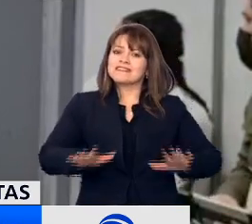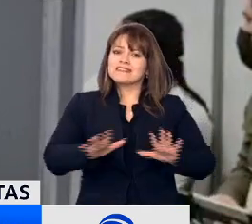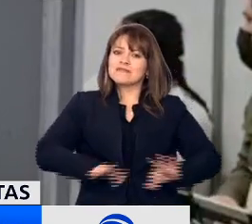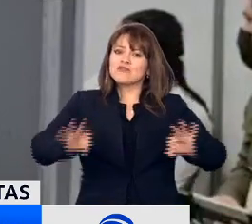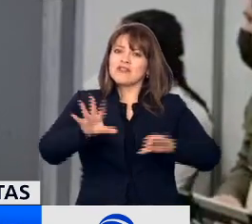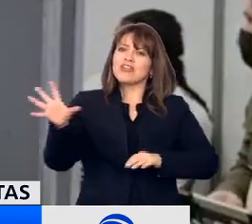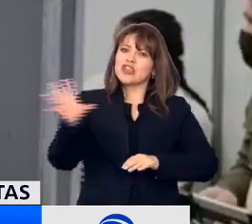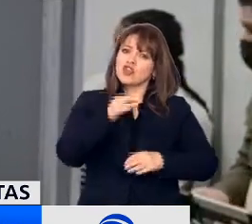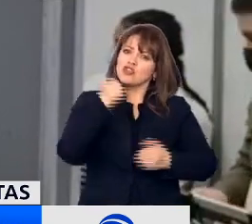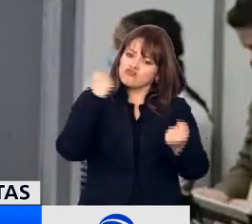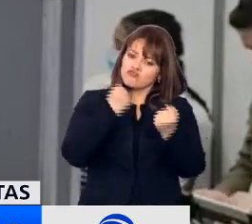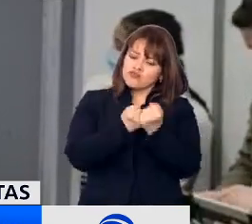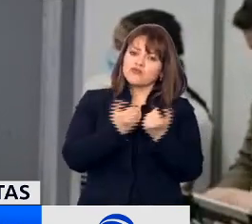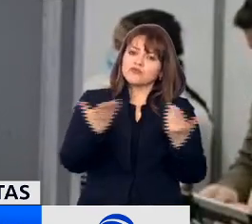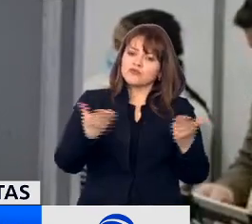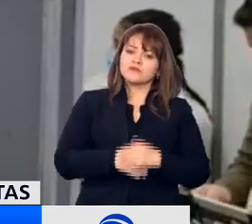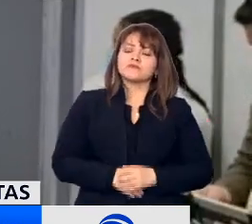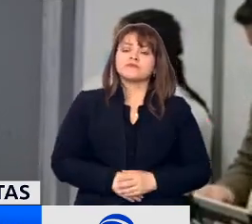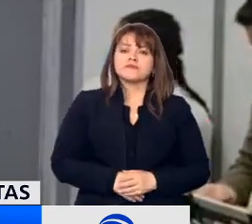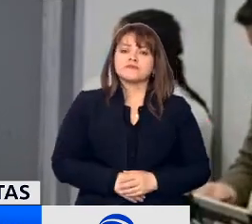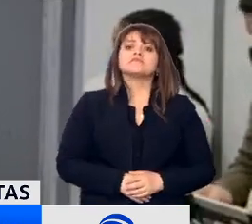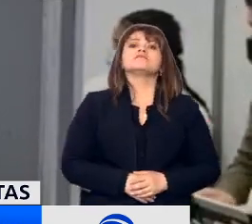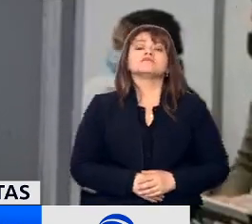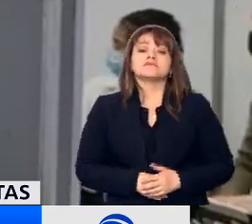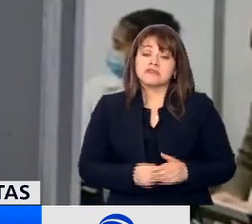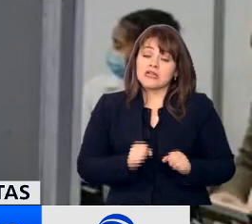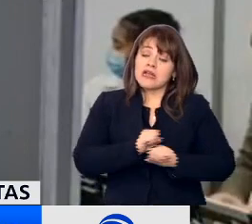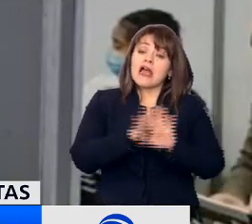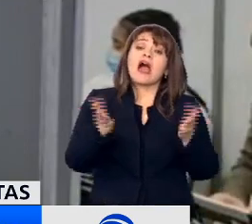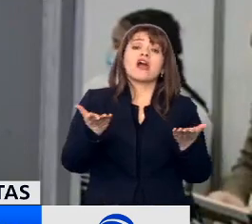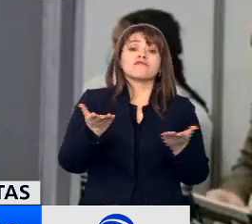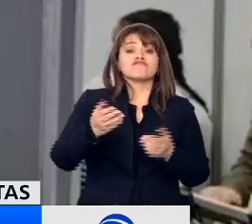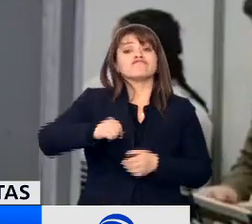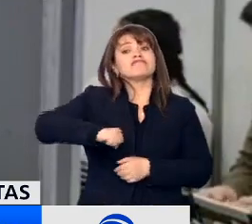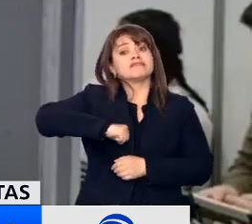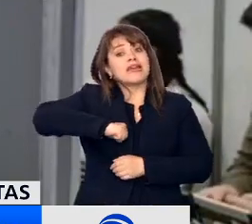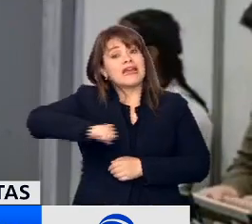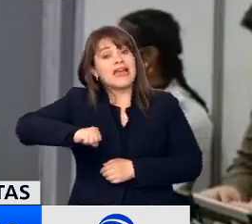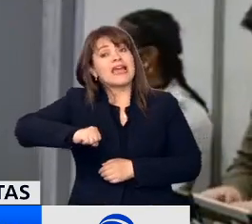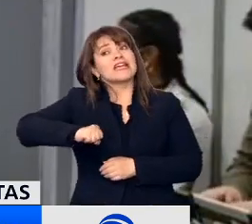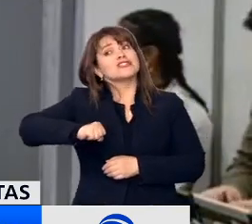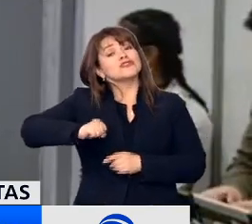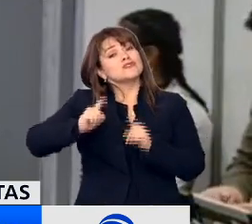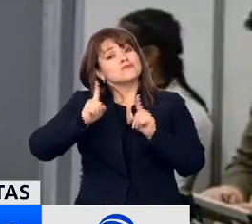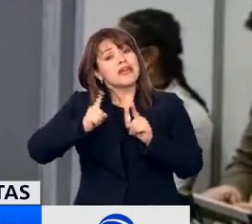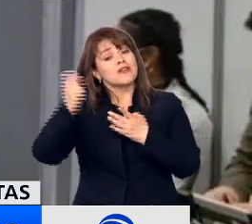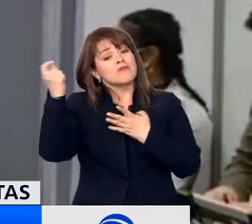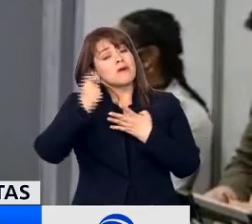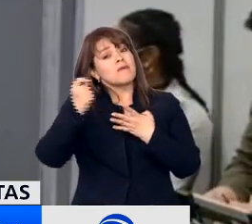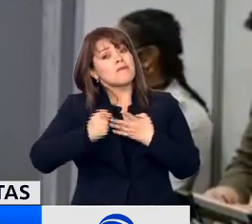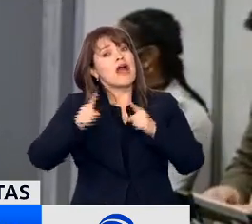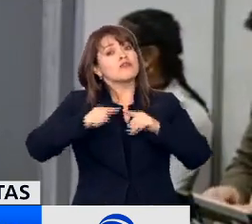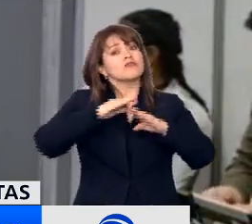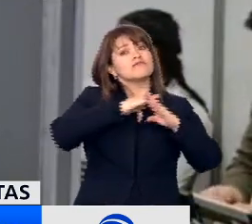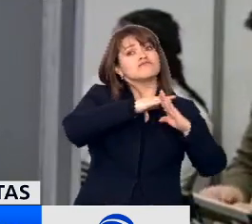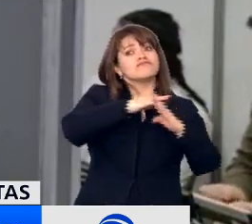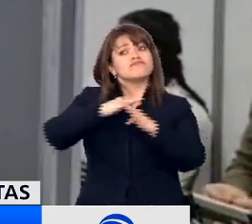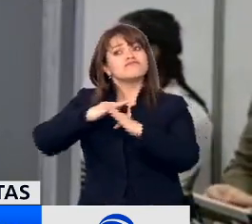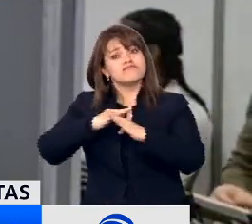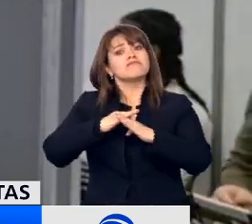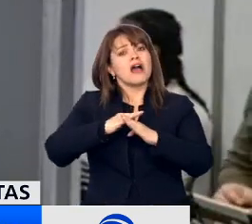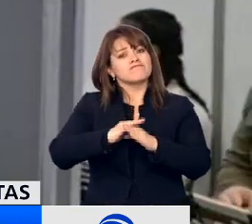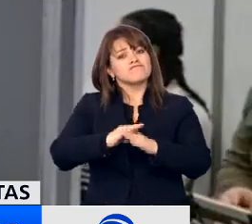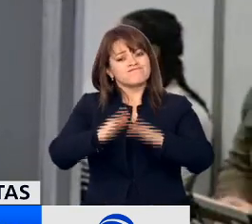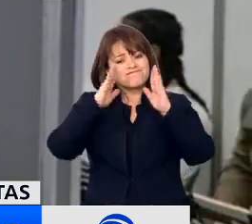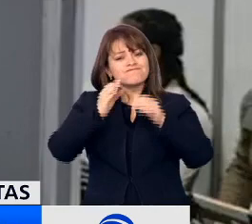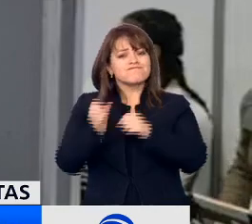las menos posibles. Por lo tanto, sí, restricción de derechos, pero restricción de derechos necesaria para hacer frente a esta